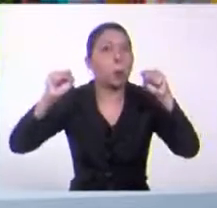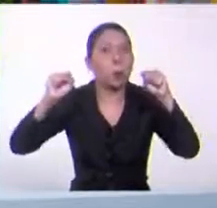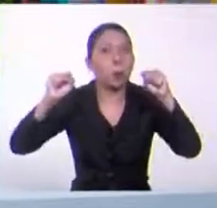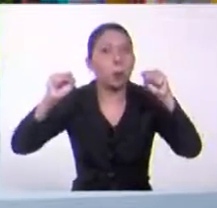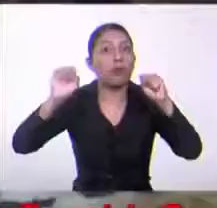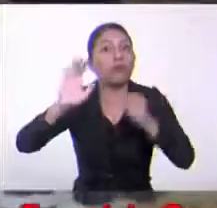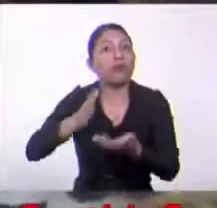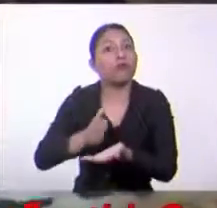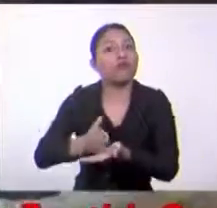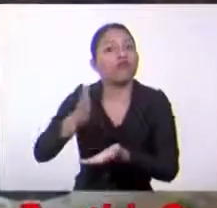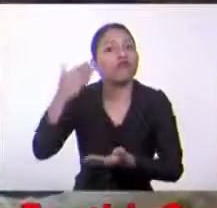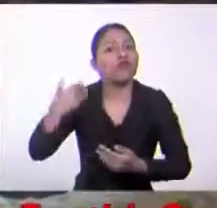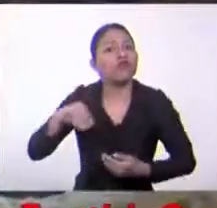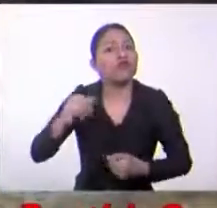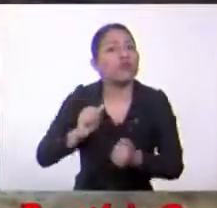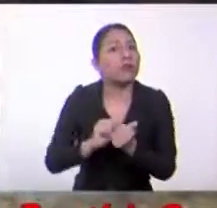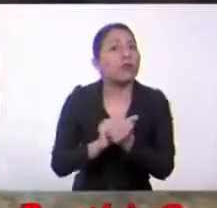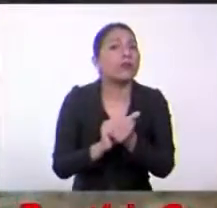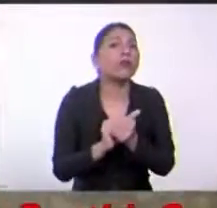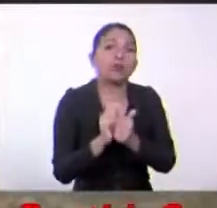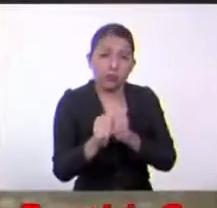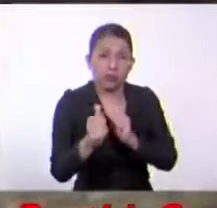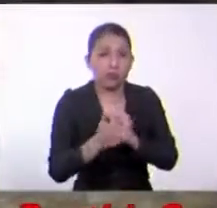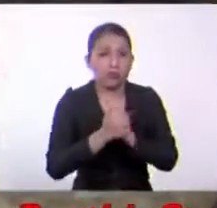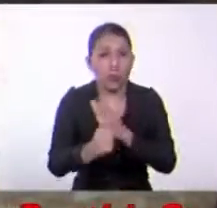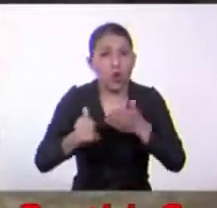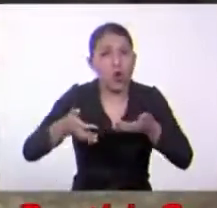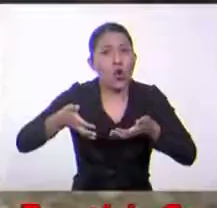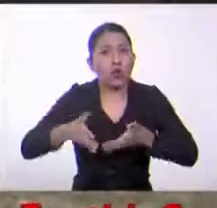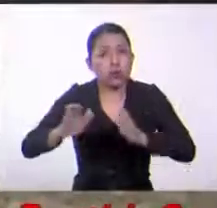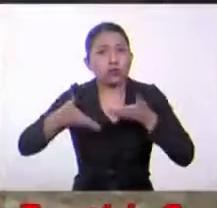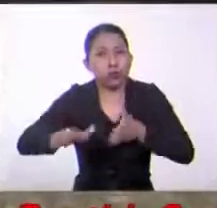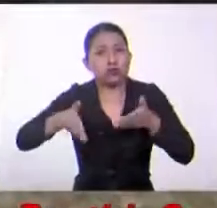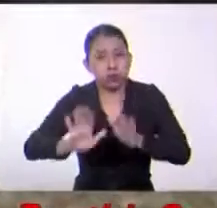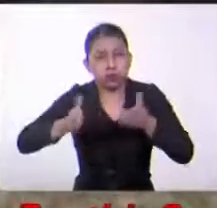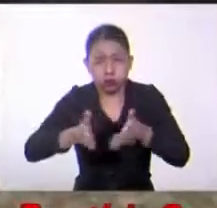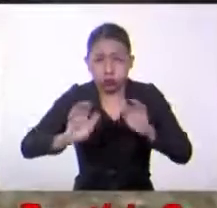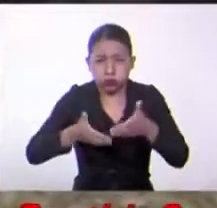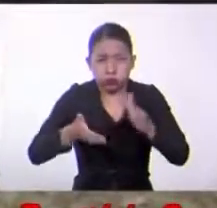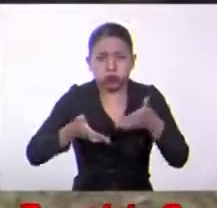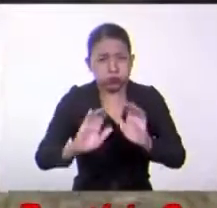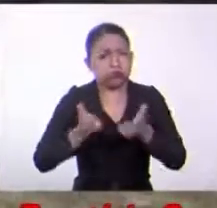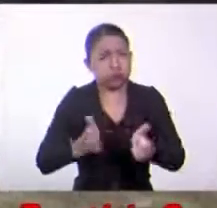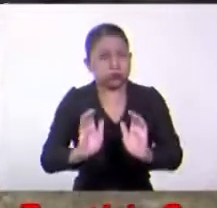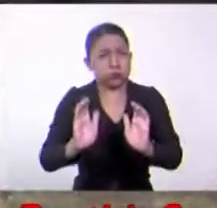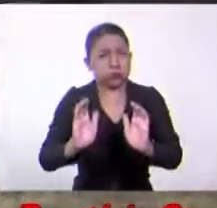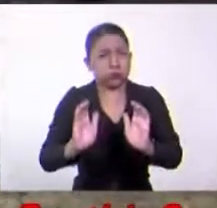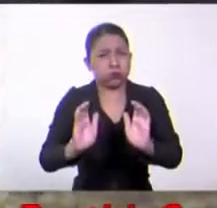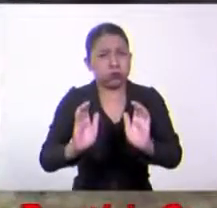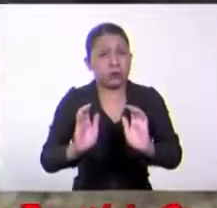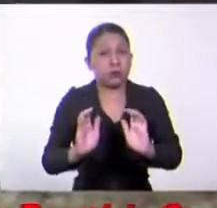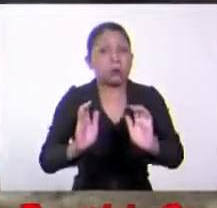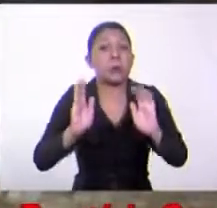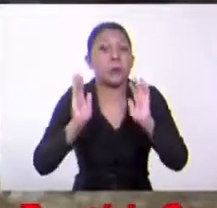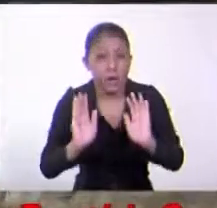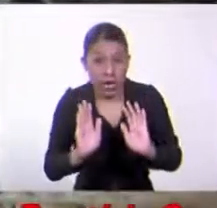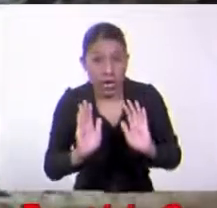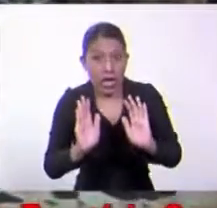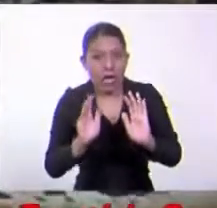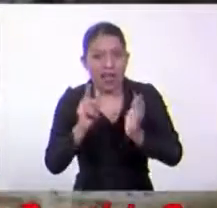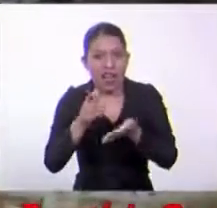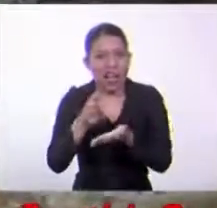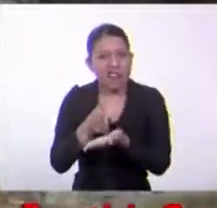animales con más éxito para reproducirse. Y de hecho, la reproducción de los